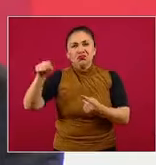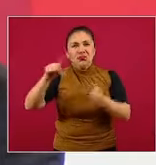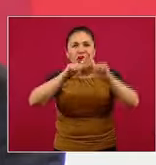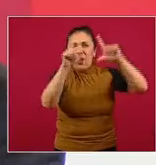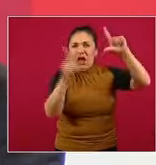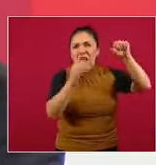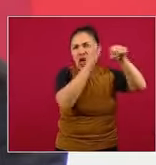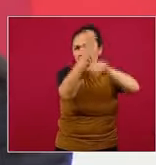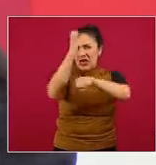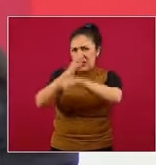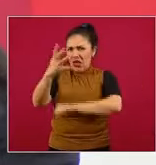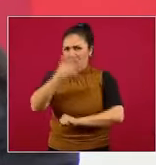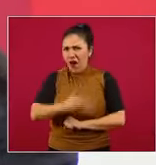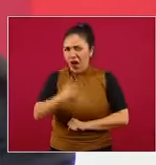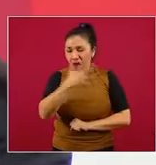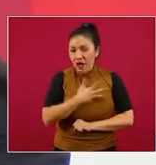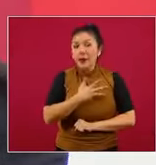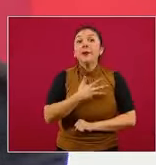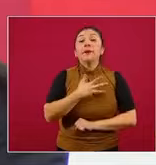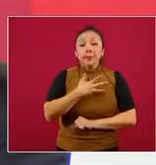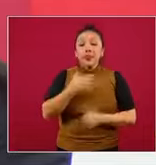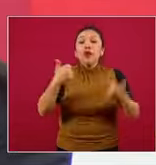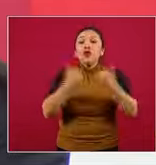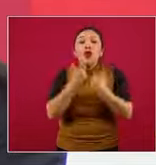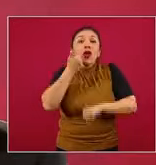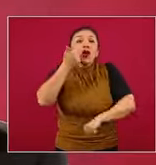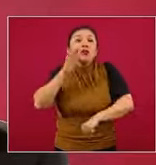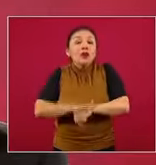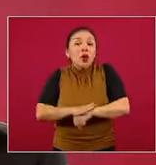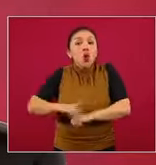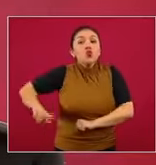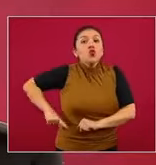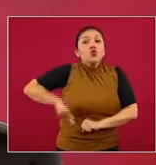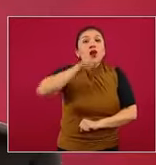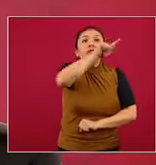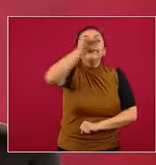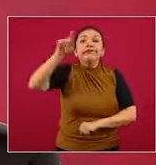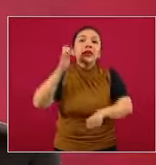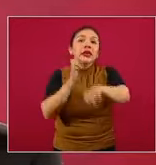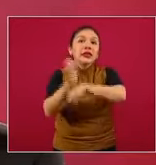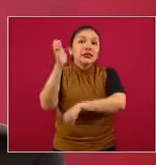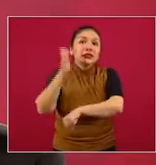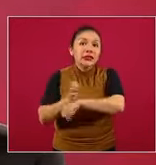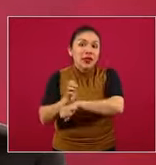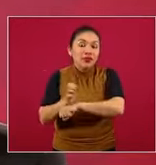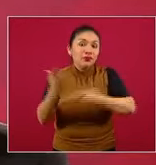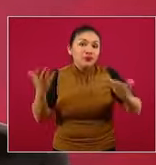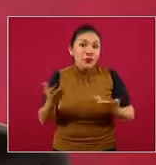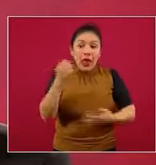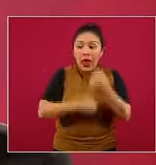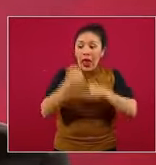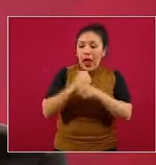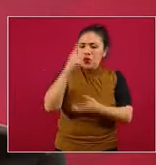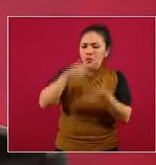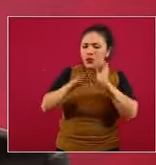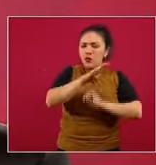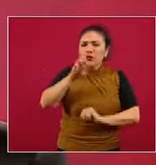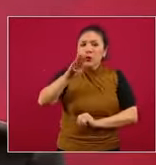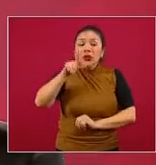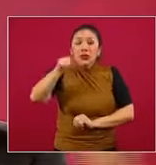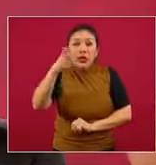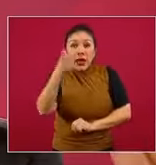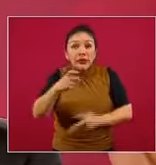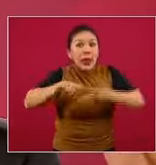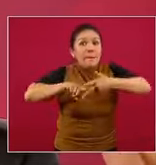las entidades federativas, se lo administra su gobierno estatal, porque desde 1997